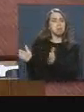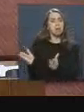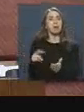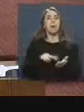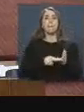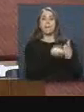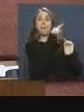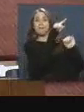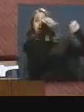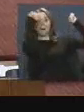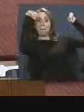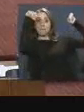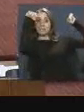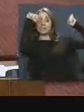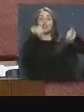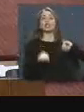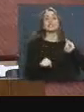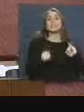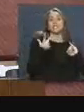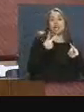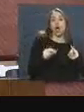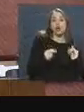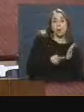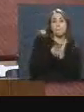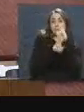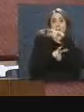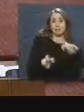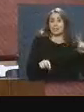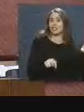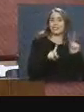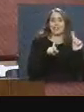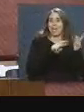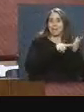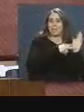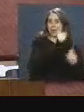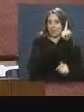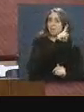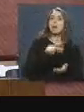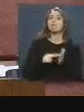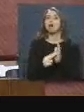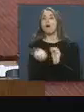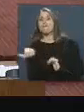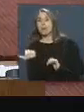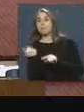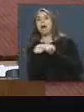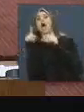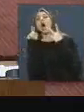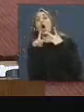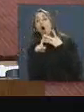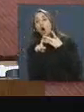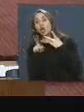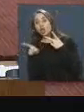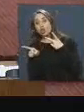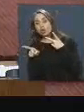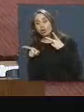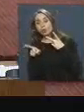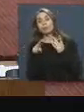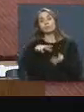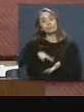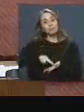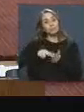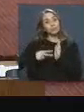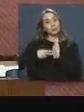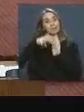Ministerio Público pueda o no iniciar investigación. El problema radica en otro punto.